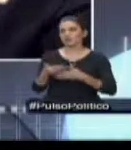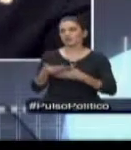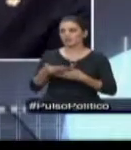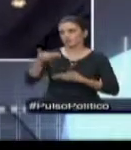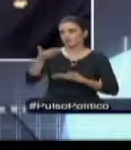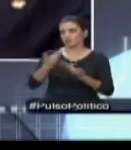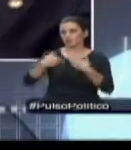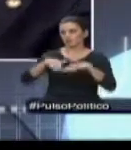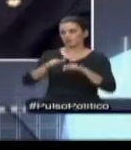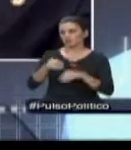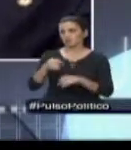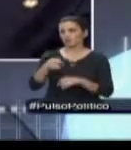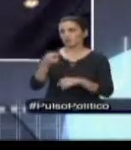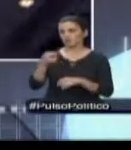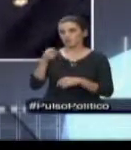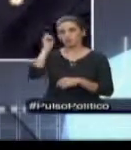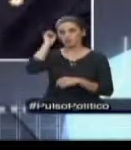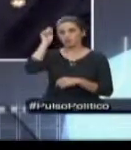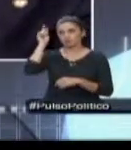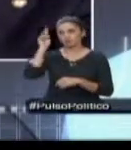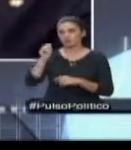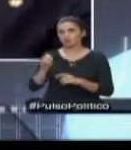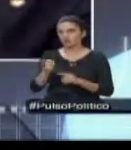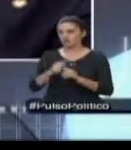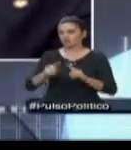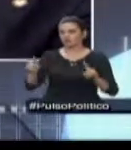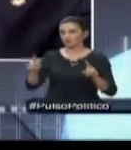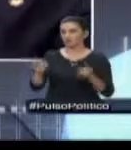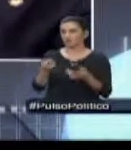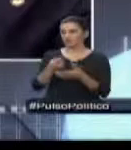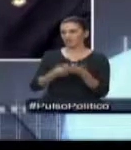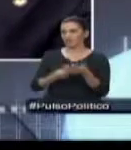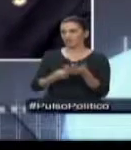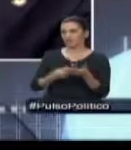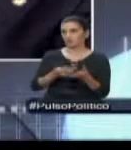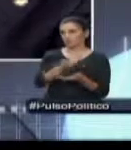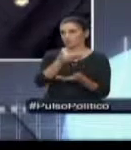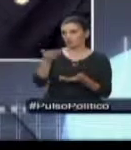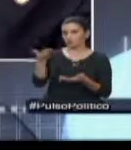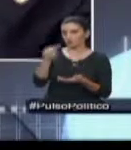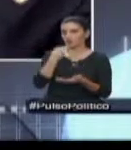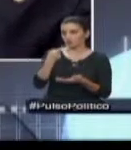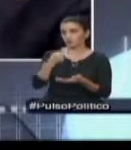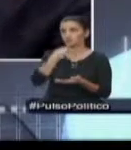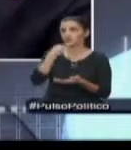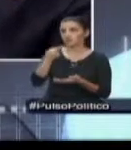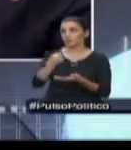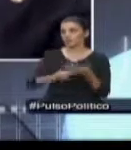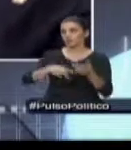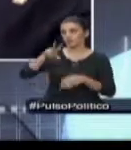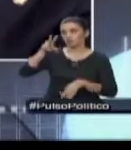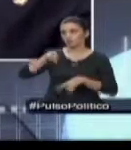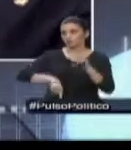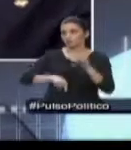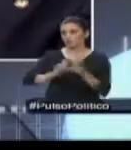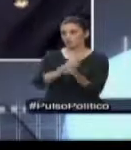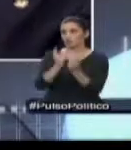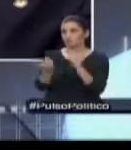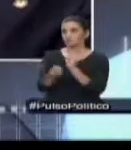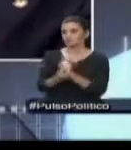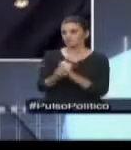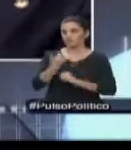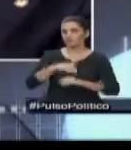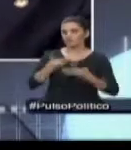cualquiera de ellas yo sé que sea un criterio contrario al que usted ha expresado públicamente de que no se puede cambiar hay